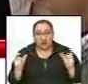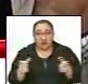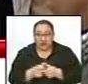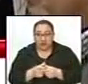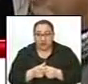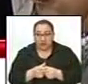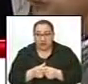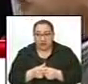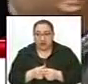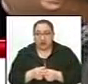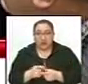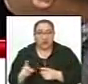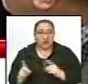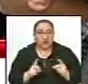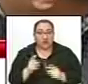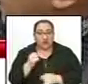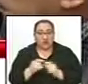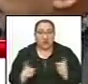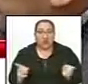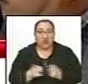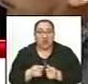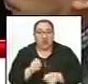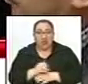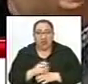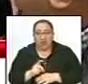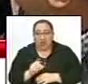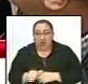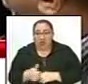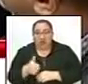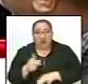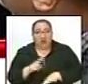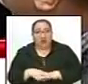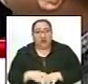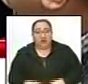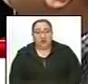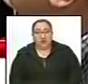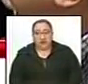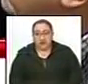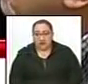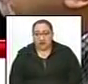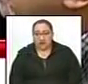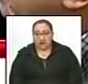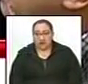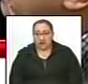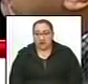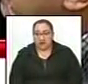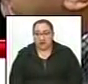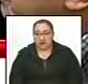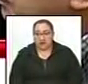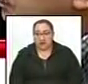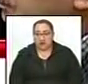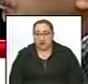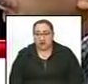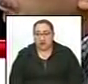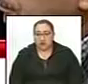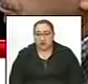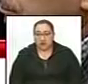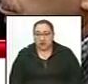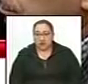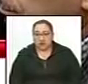comisión, se rebaten las conclusiones y recomendaciones, y el principio democrático, pues lo llamen algunos, lo